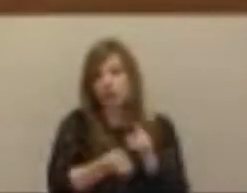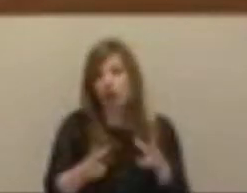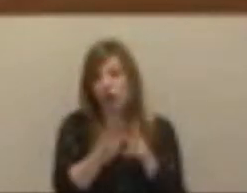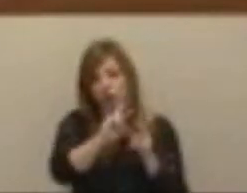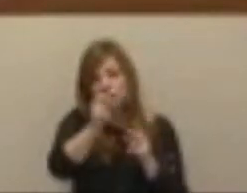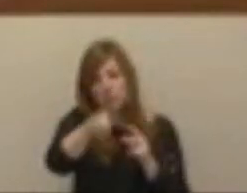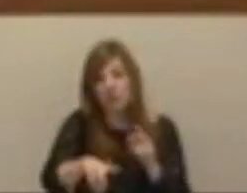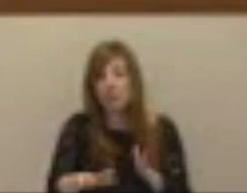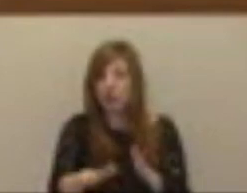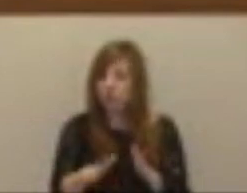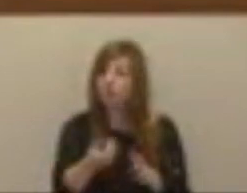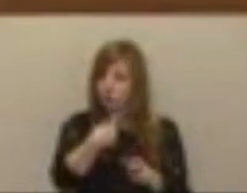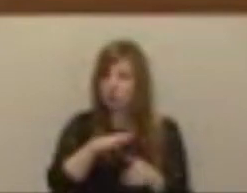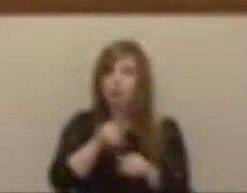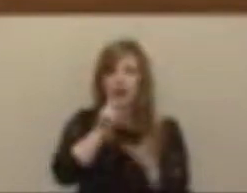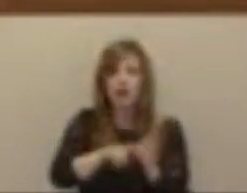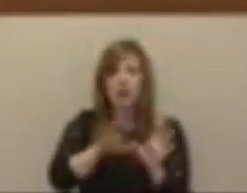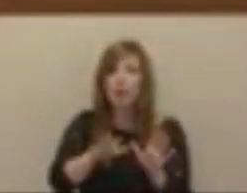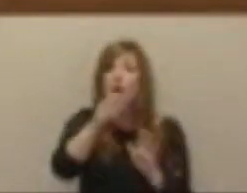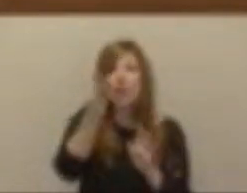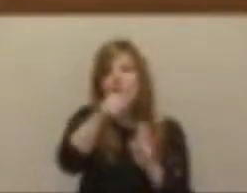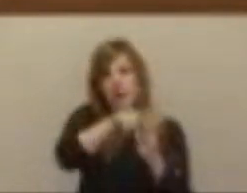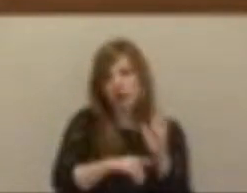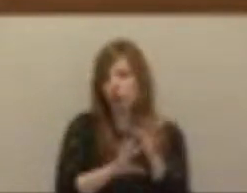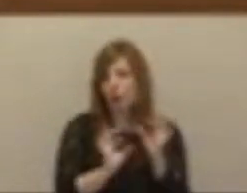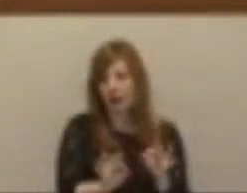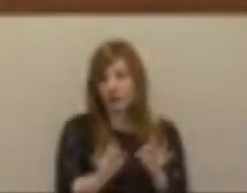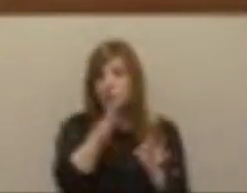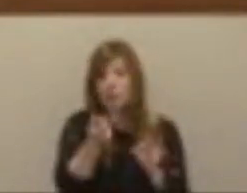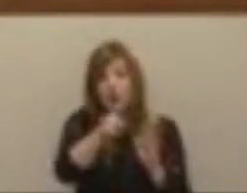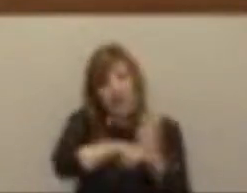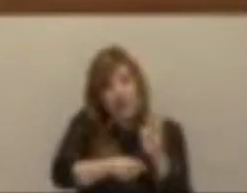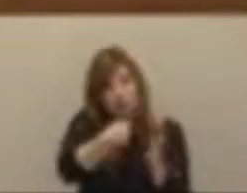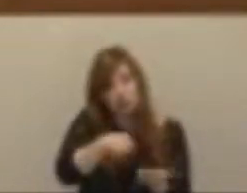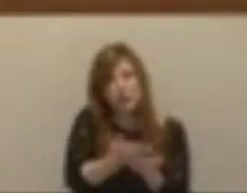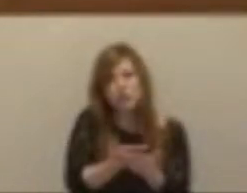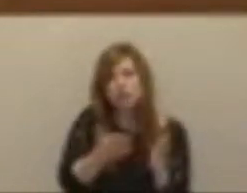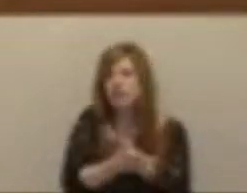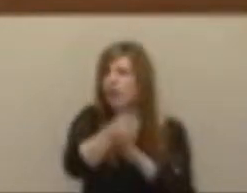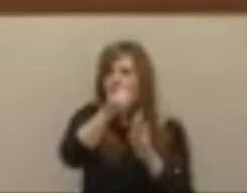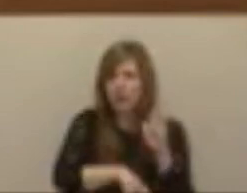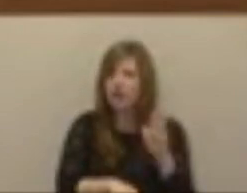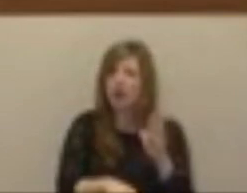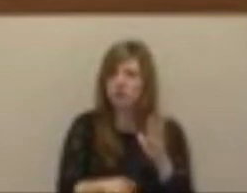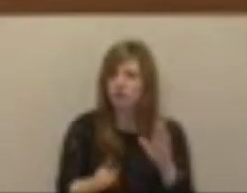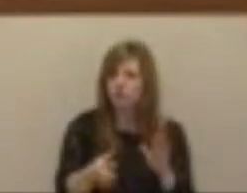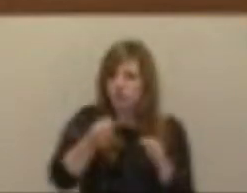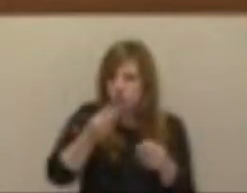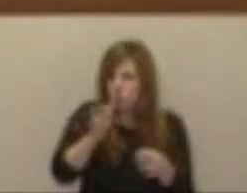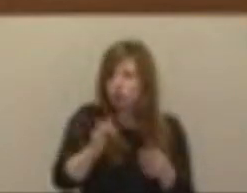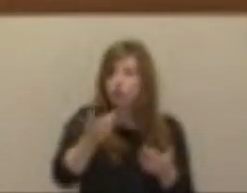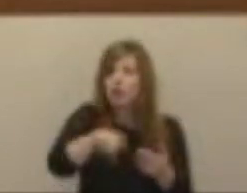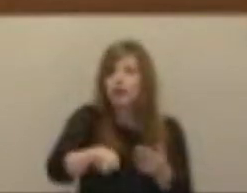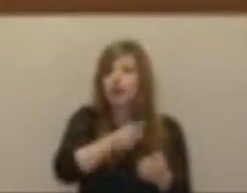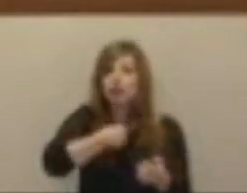cuenten con ello para eso. Ahora, tomen medidas concretas. Esta medida que pedimos es una medida muy modesta y es una primera medida que lo único que